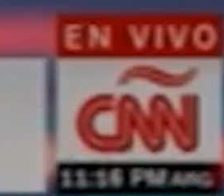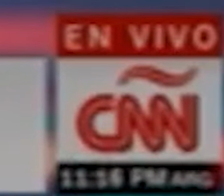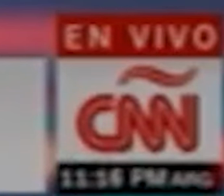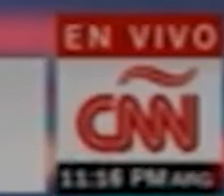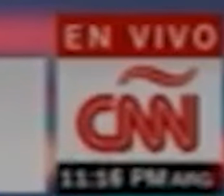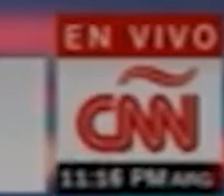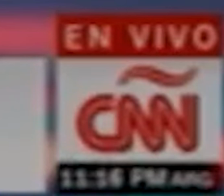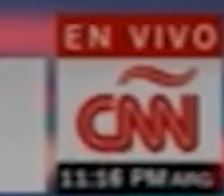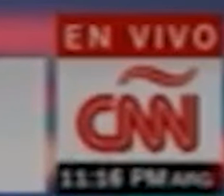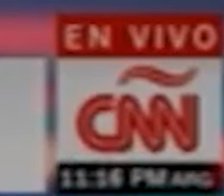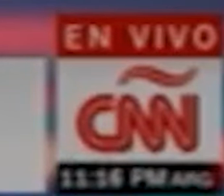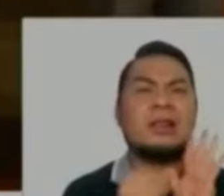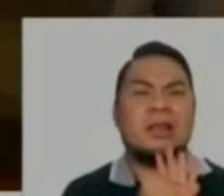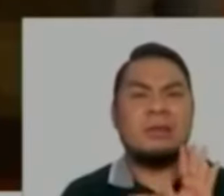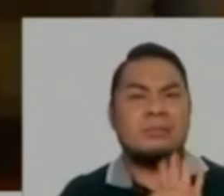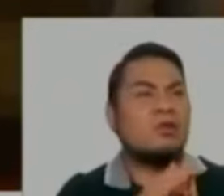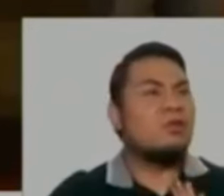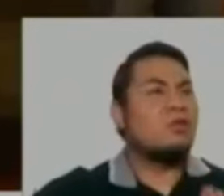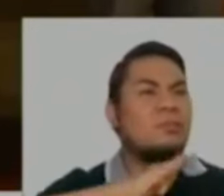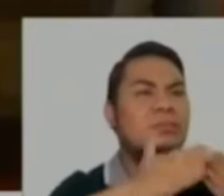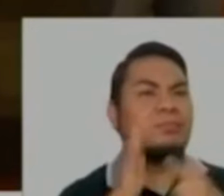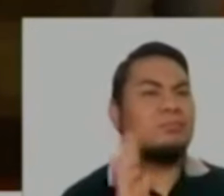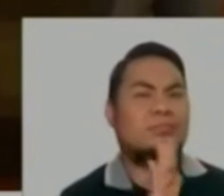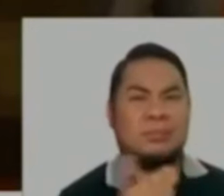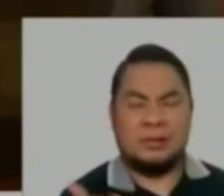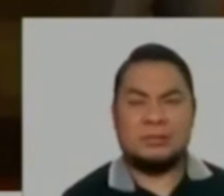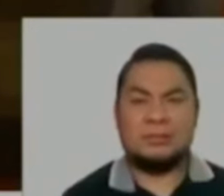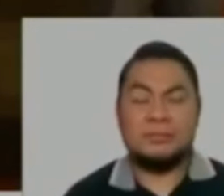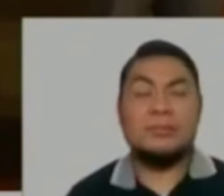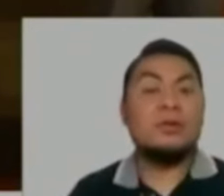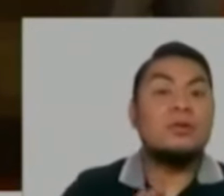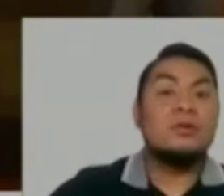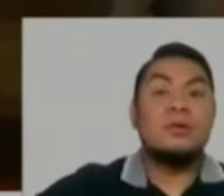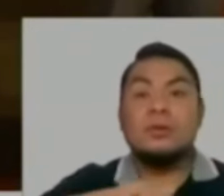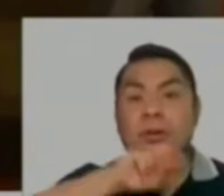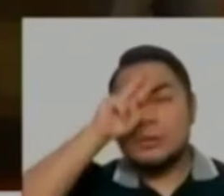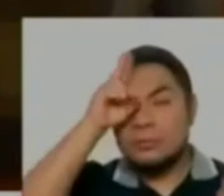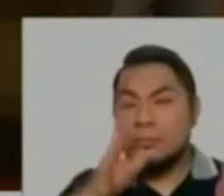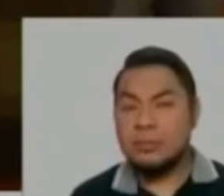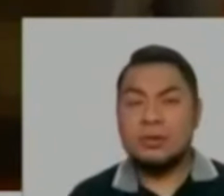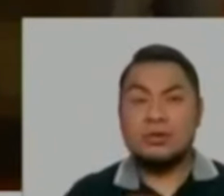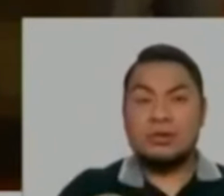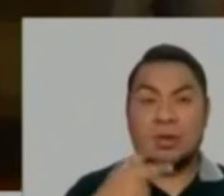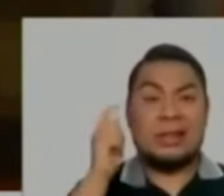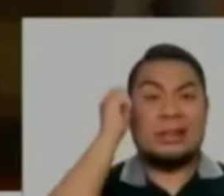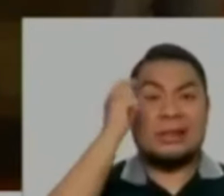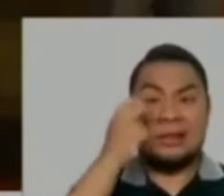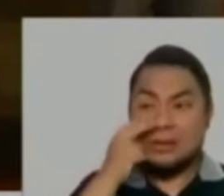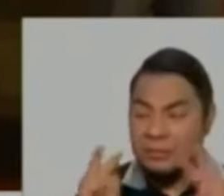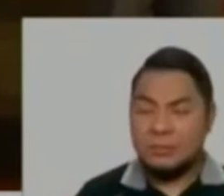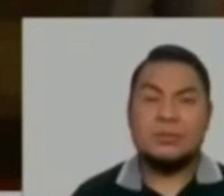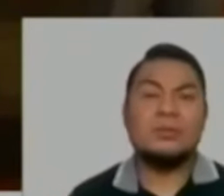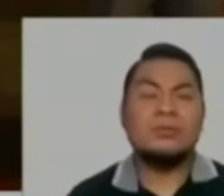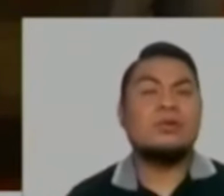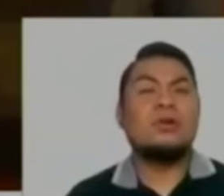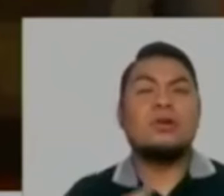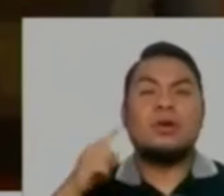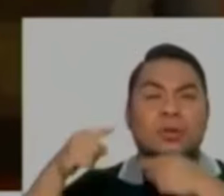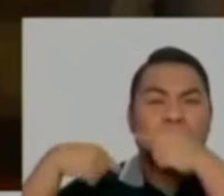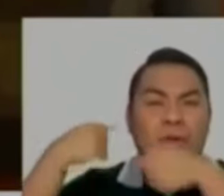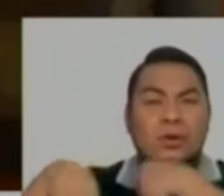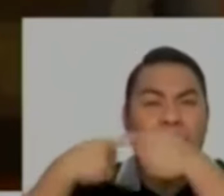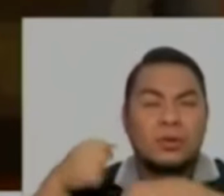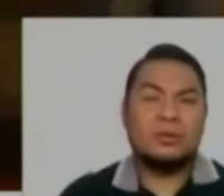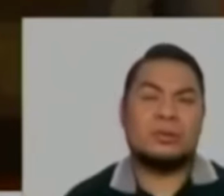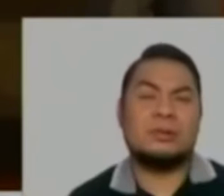que es un corrupto y lo están investigando? Todos los peruanos y peruanas han sido testigos que todos los días,